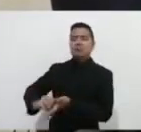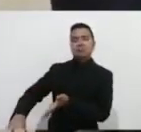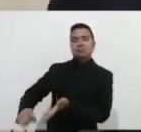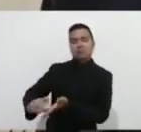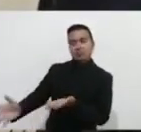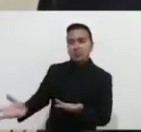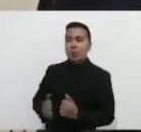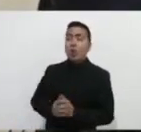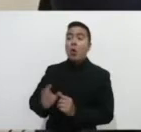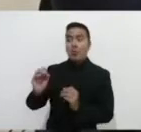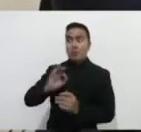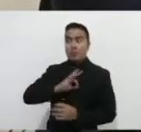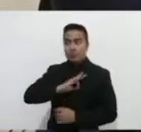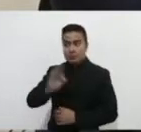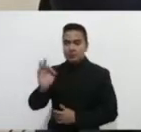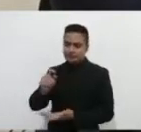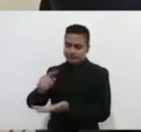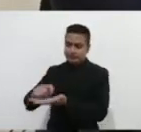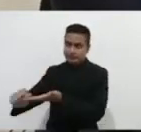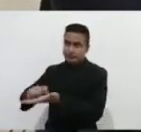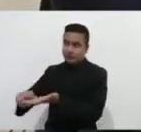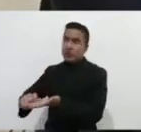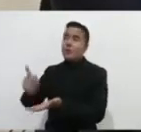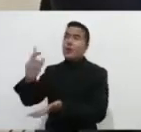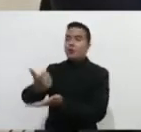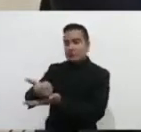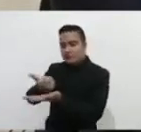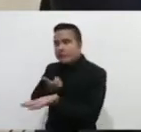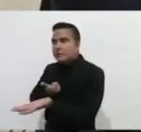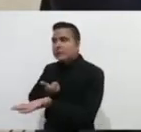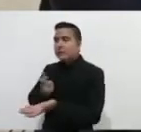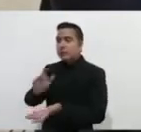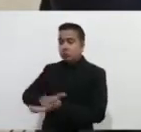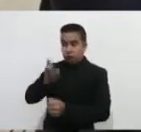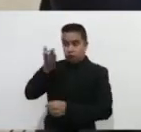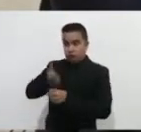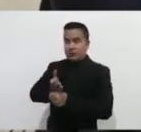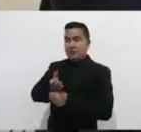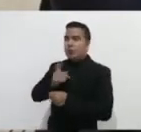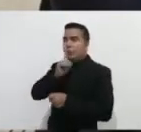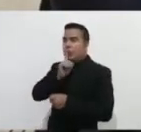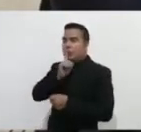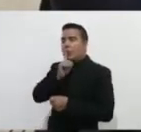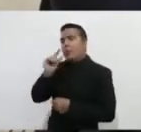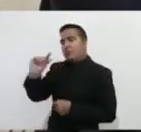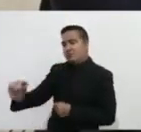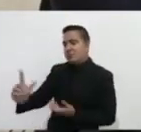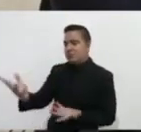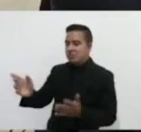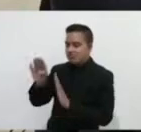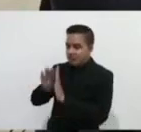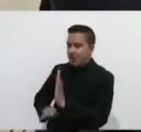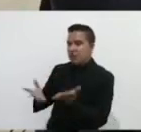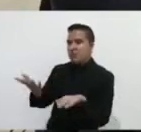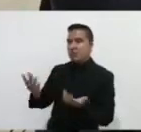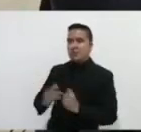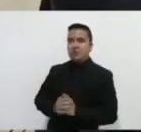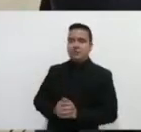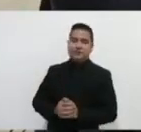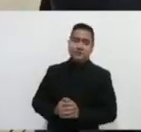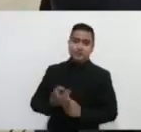entonces resulta que no te dan los recursos suficientes para poder llevar a cabo tus actos de campaña, entre